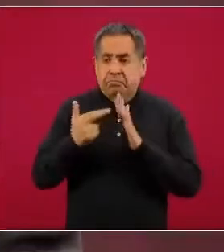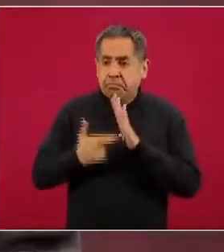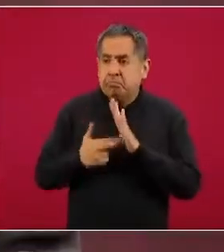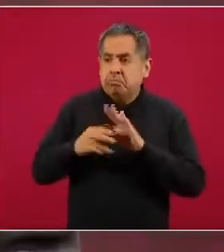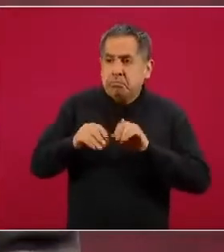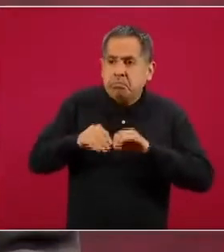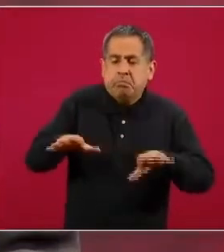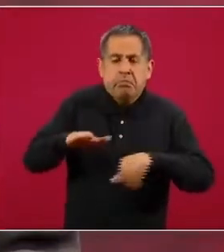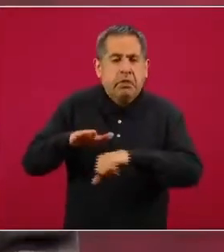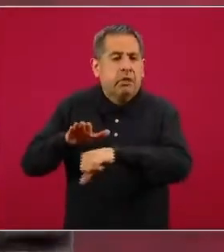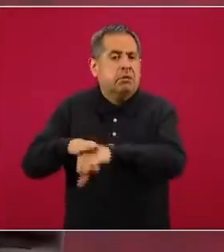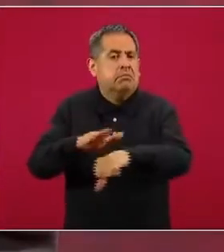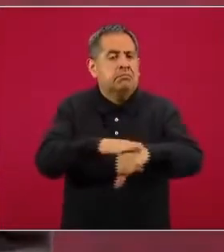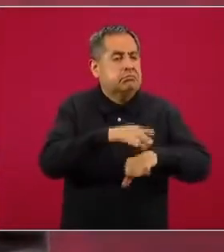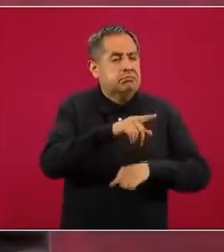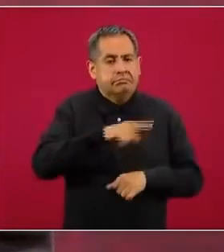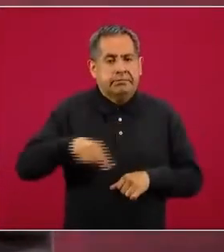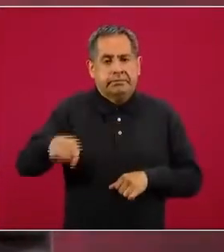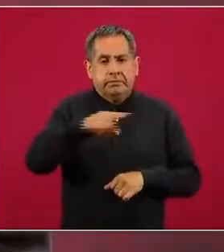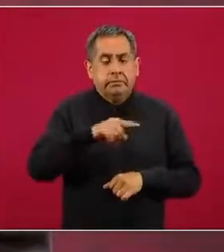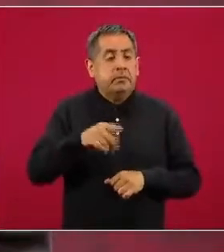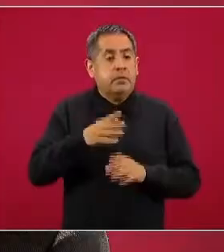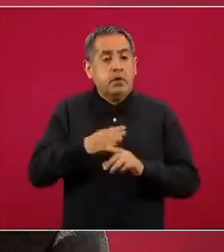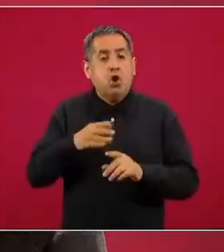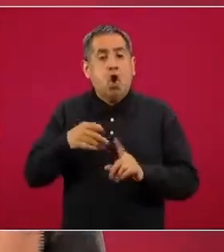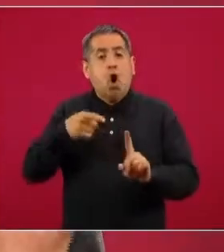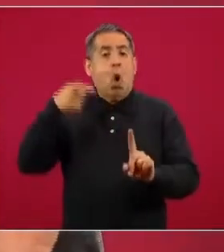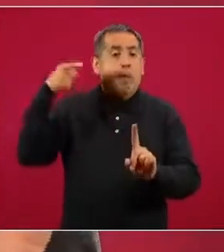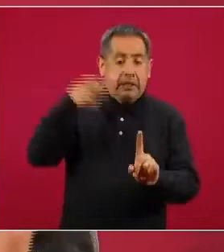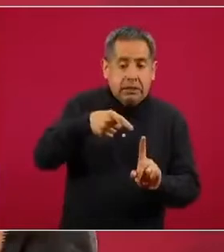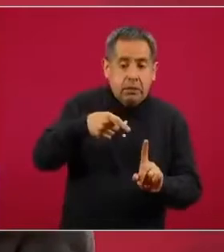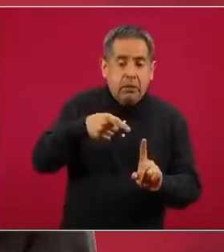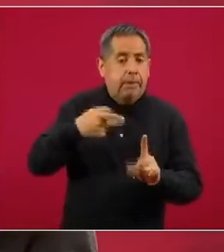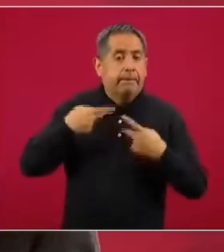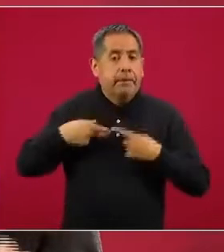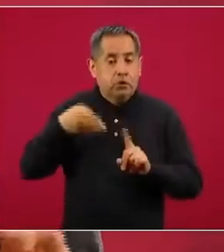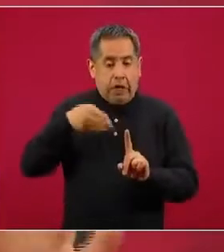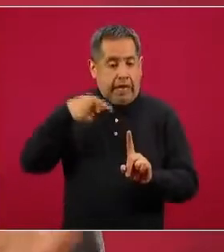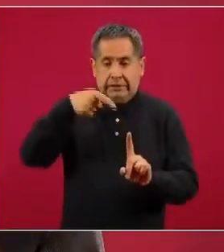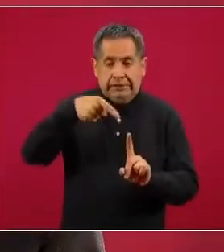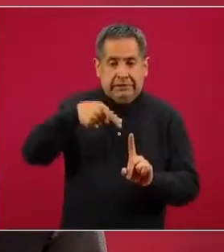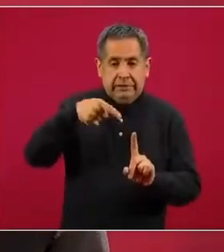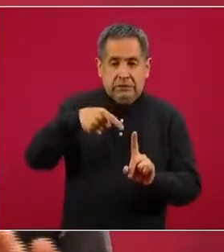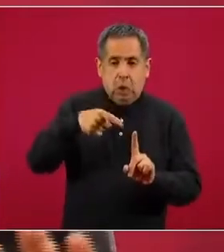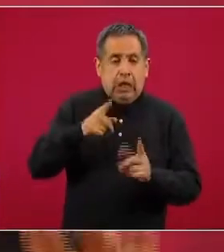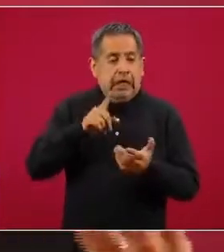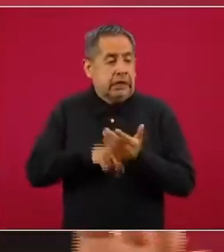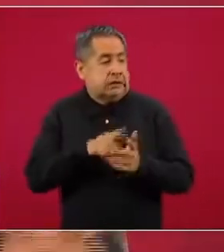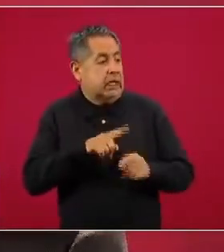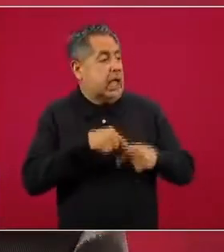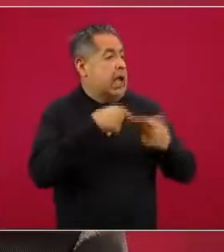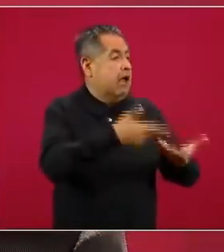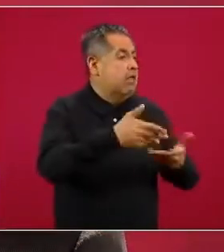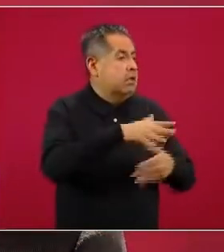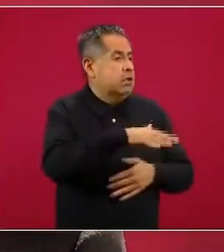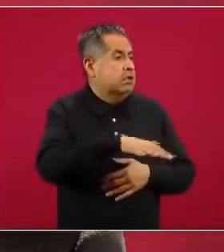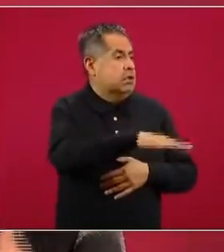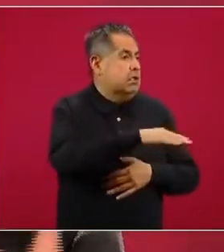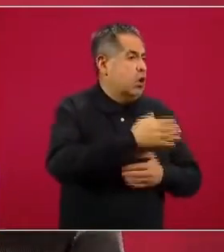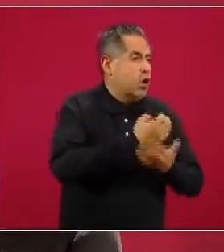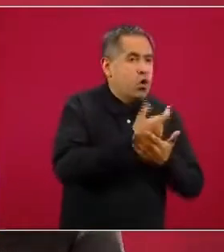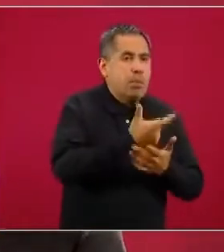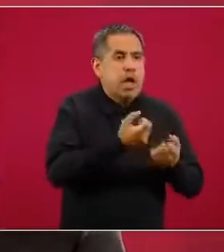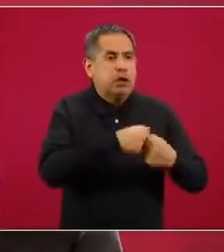regulaciones no era el individuo, sino son los determinantes económicos y